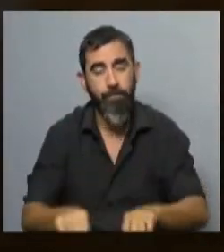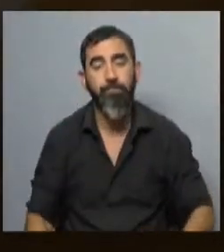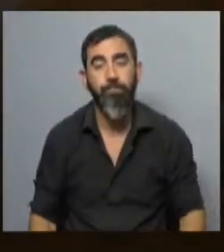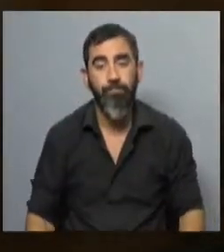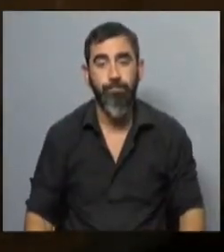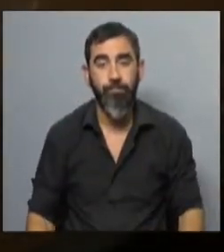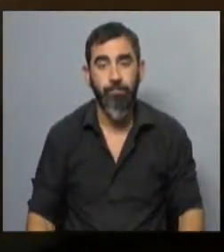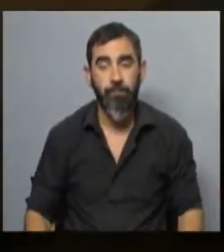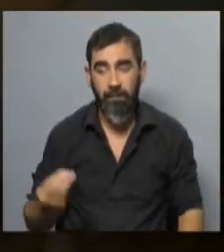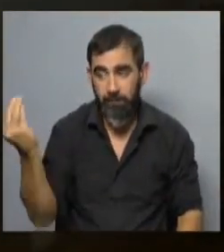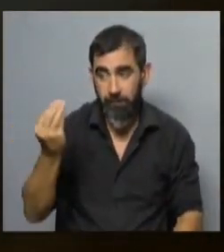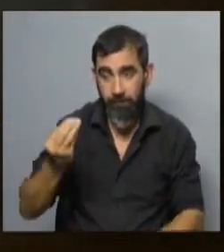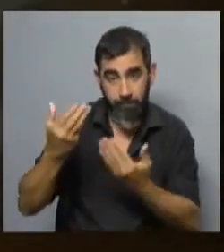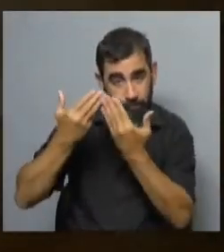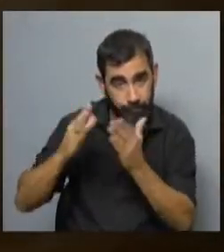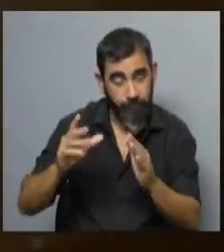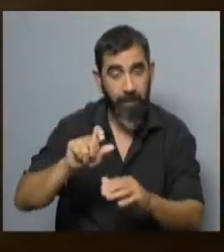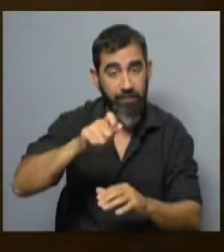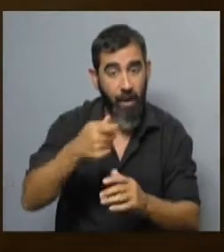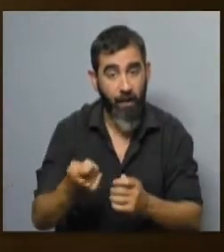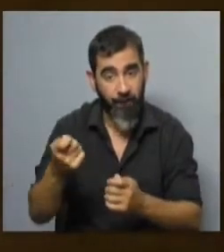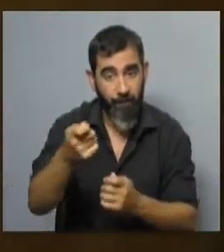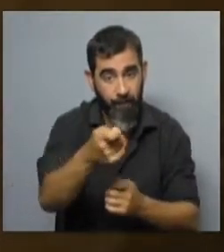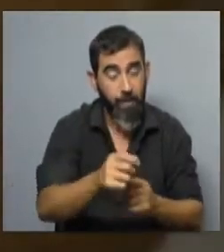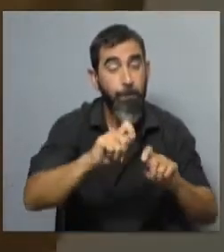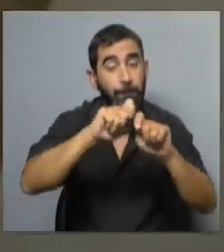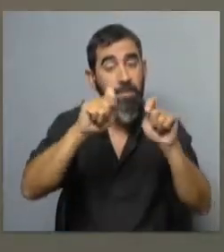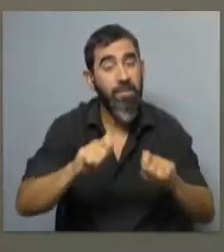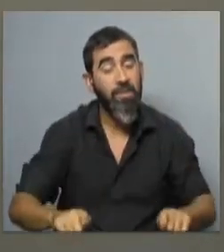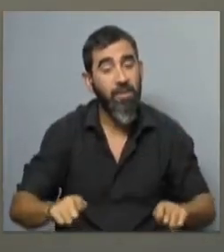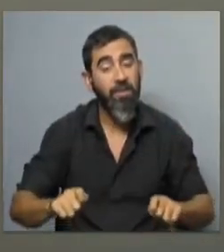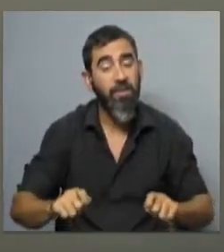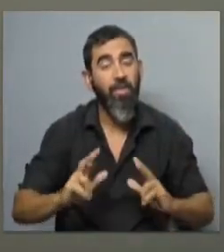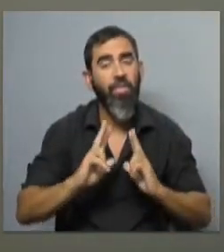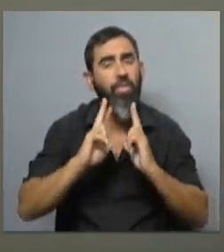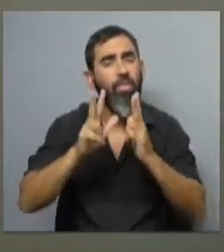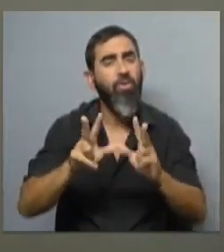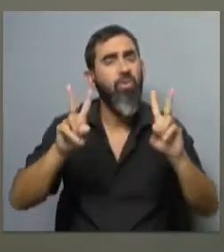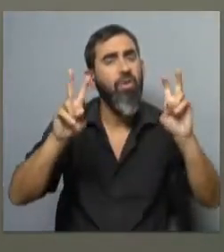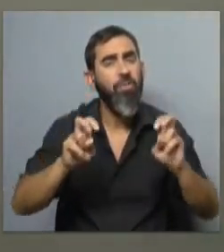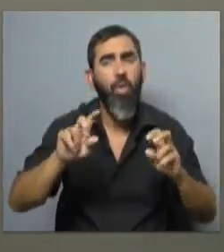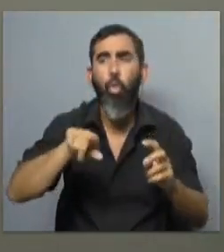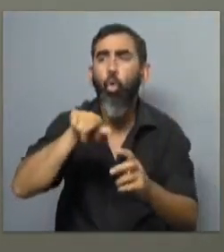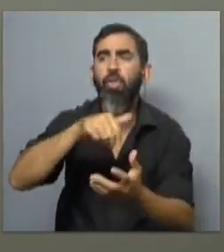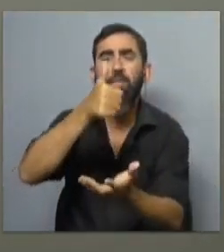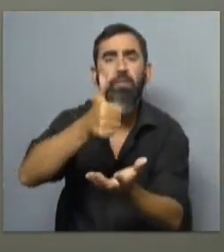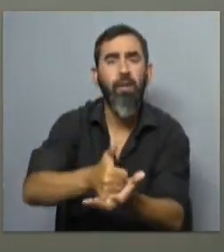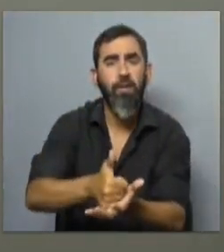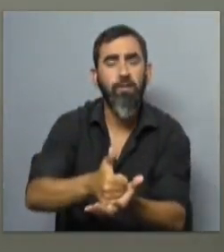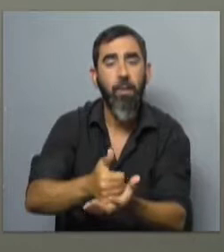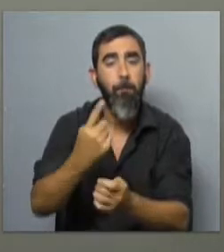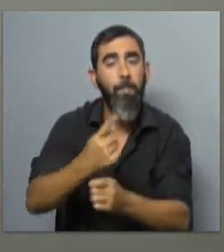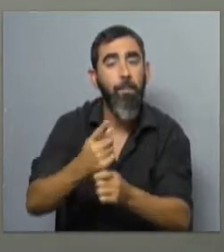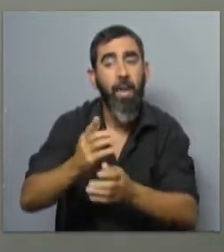Justamente el sábado cuando entregaban las llaves, desde el PICNT José López destacaba el tema de la ubicación, ¿no? Que fuera, decíamos, el primer